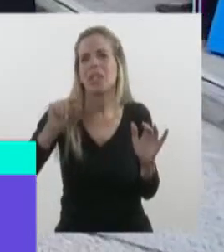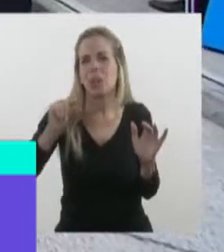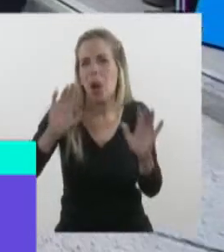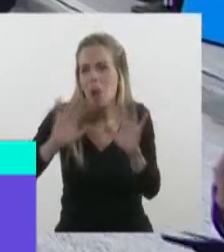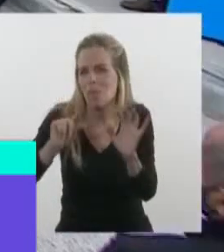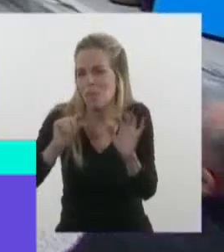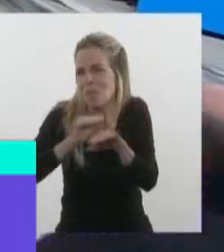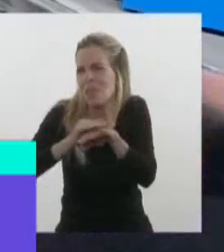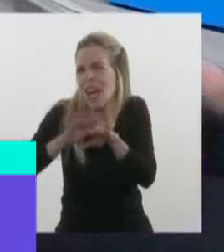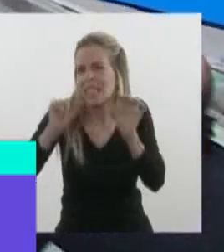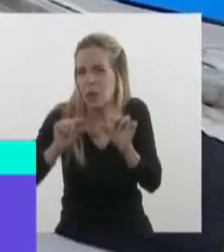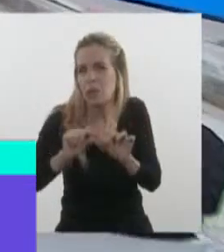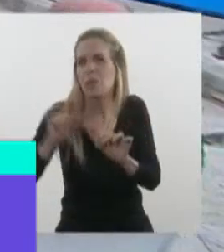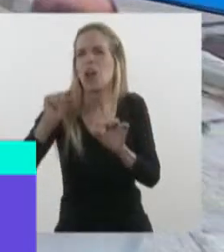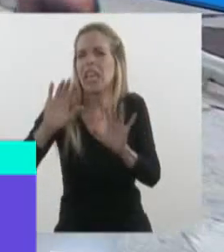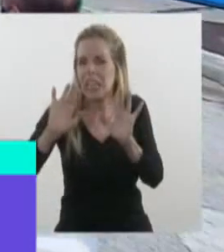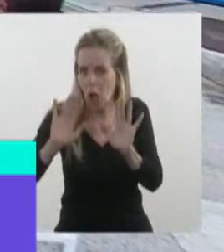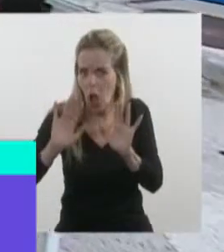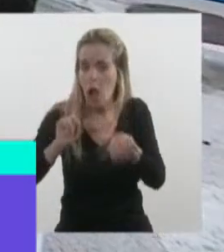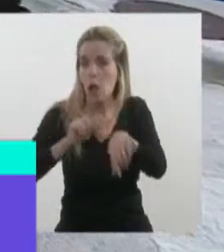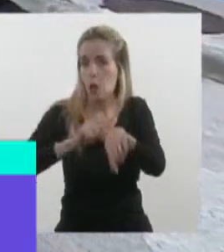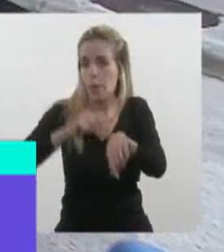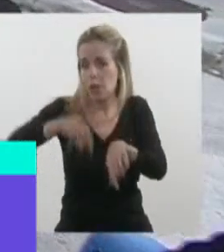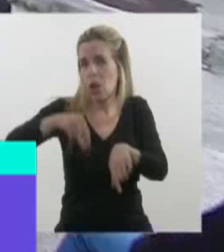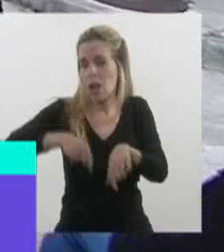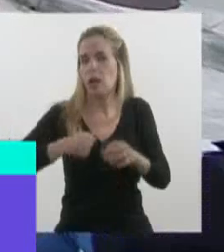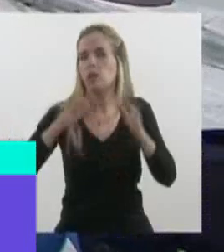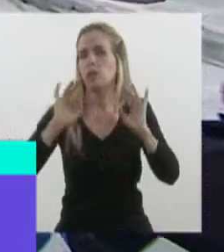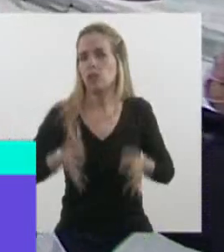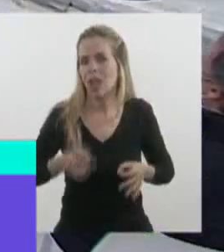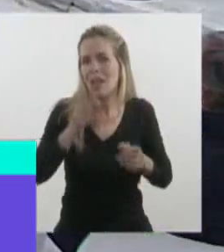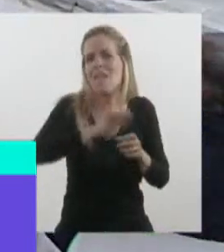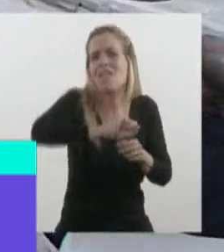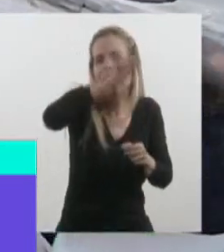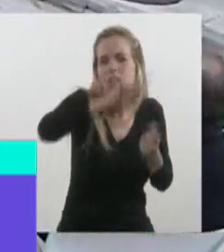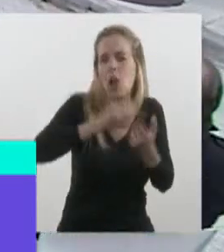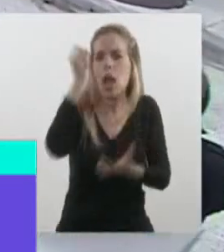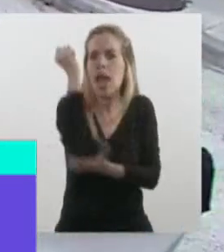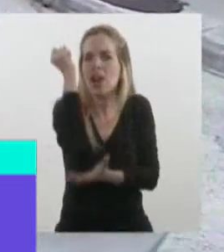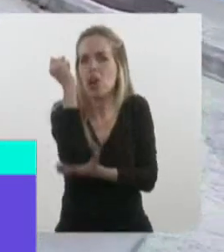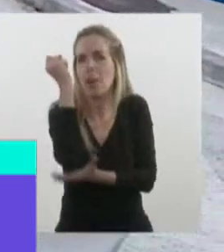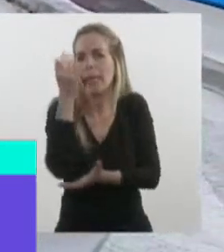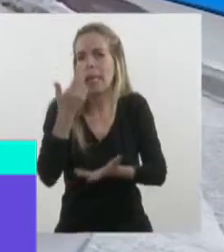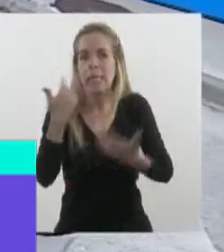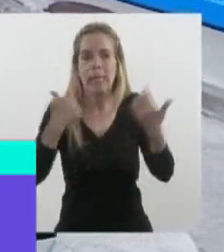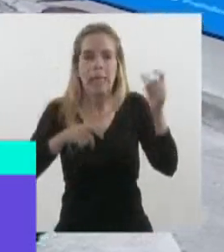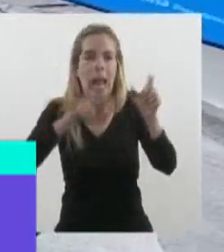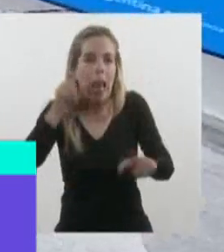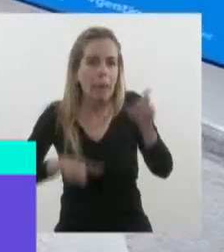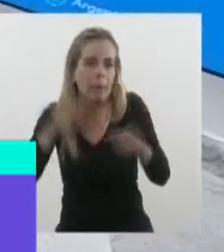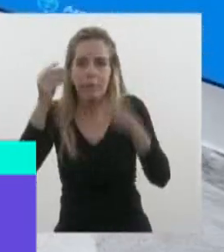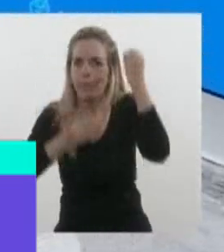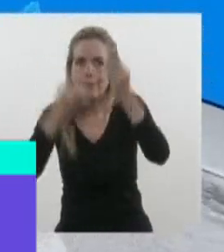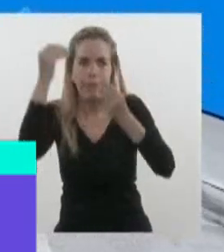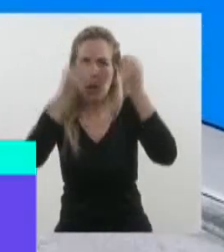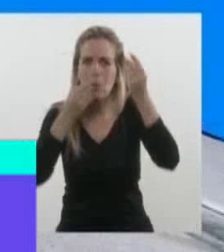el ingreso de los argentinos en un momento en que yo sé que la economía y la inflación apremia a los argentinos. Porque yo no dejo de atender ese